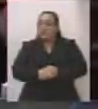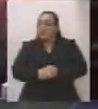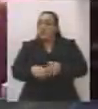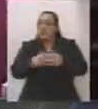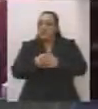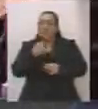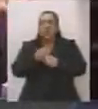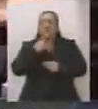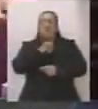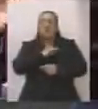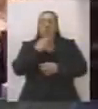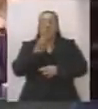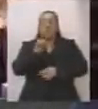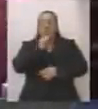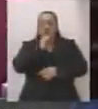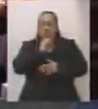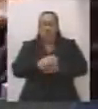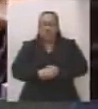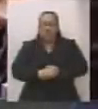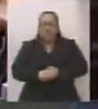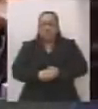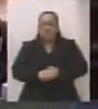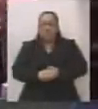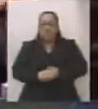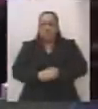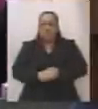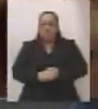los sectores público y privado.